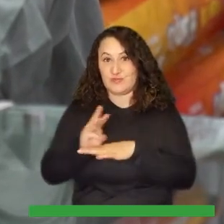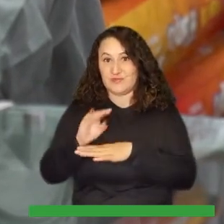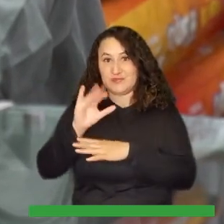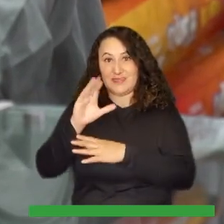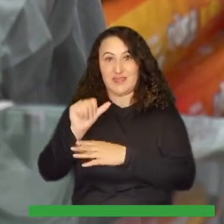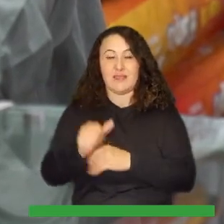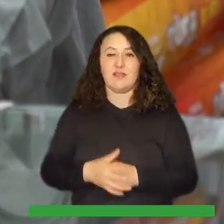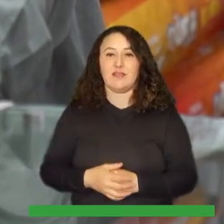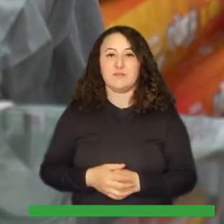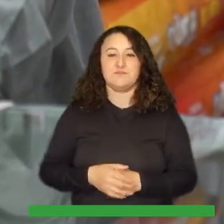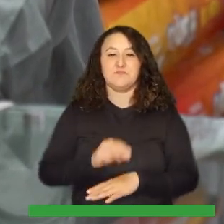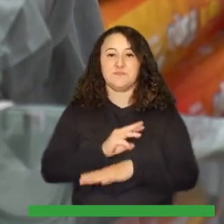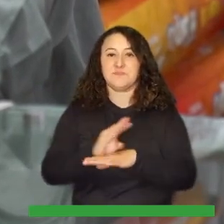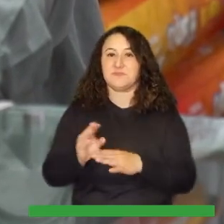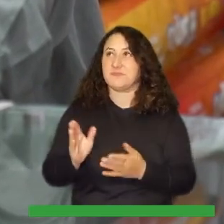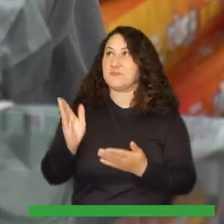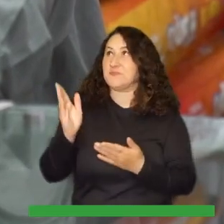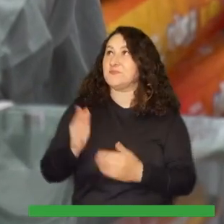IICA,